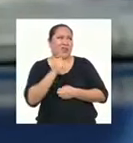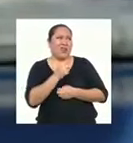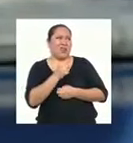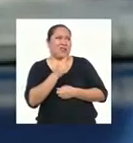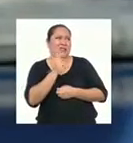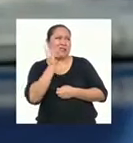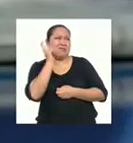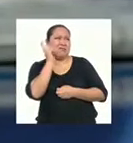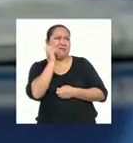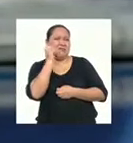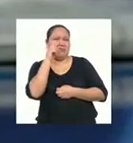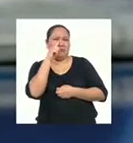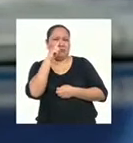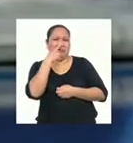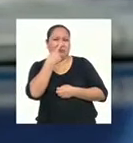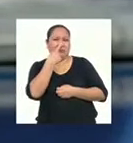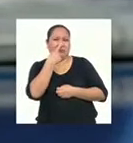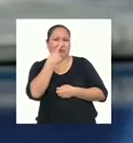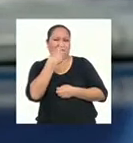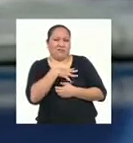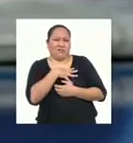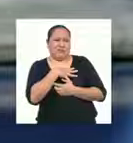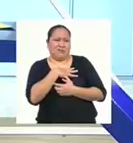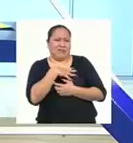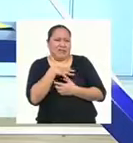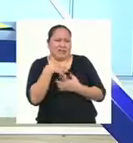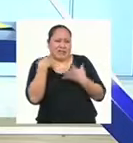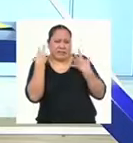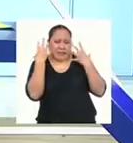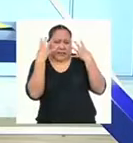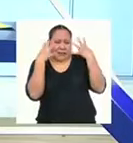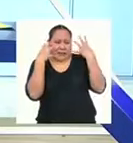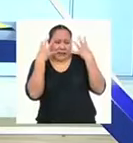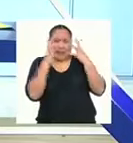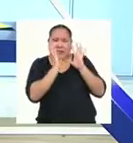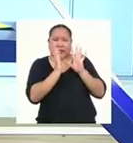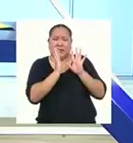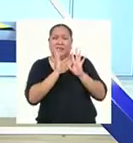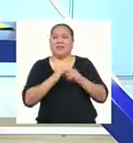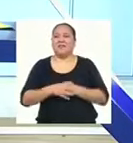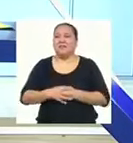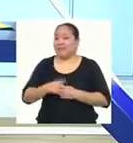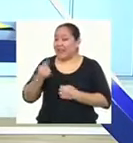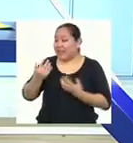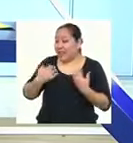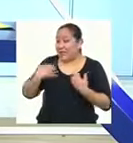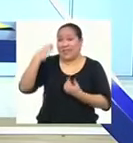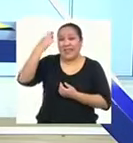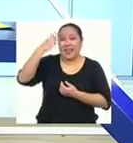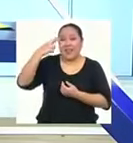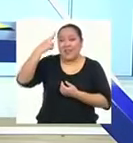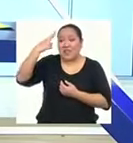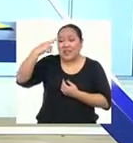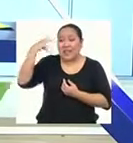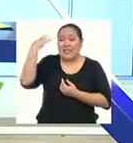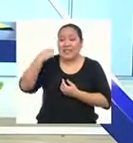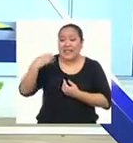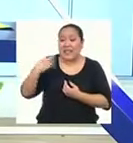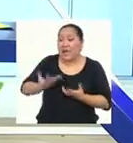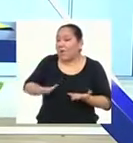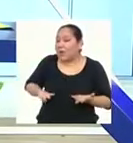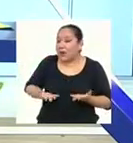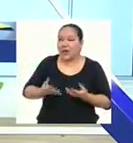aburridísimo y hasta perturbador! Lo que tenemos que reflexionar siempre es